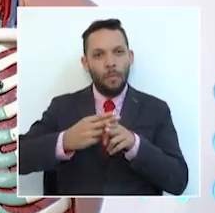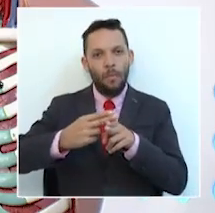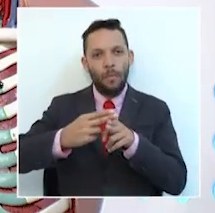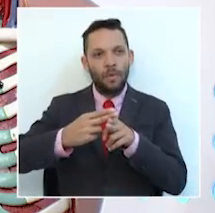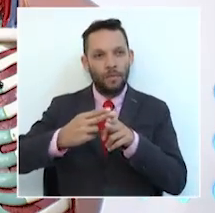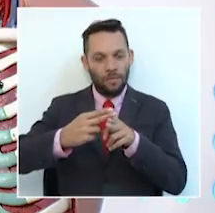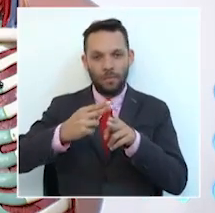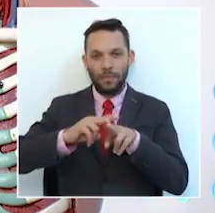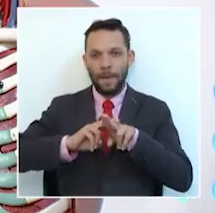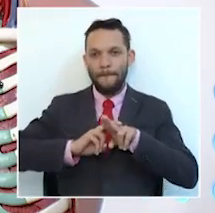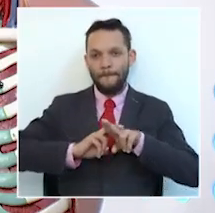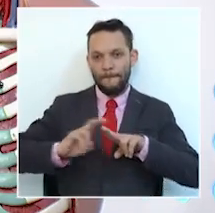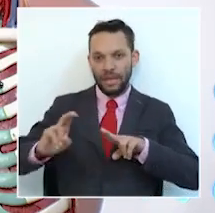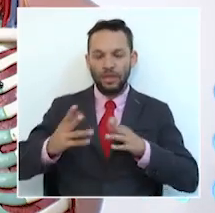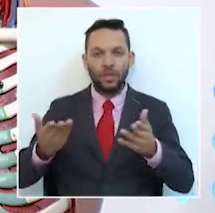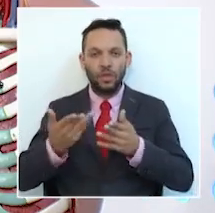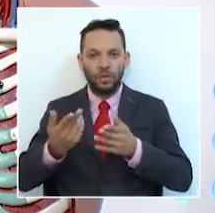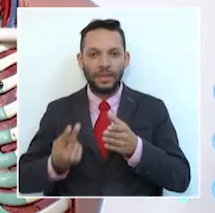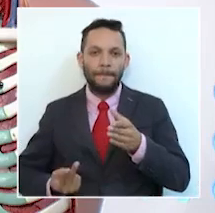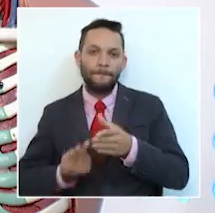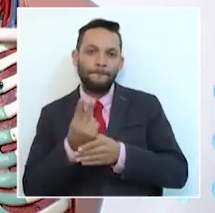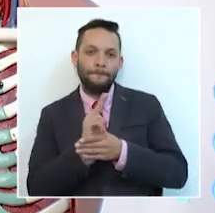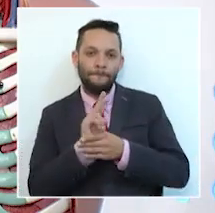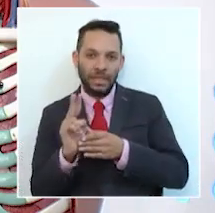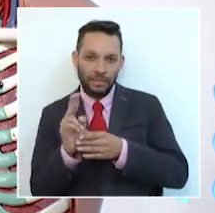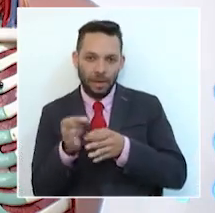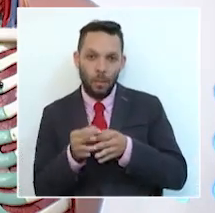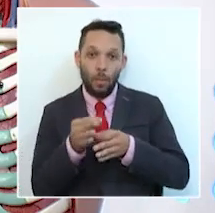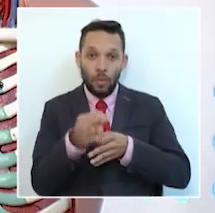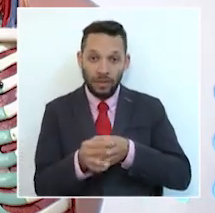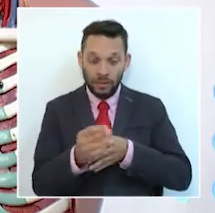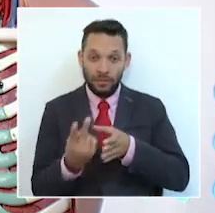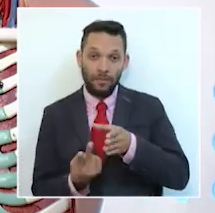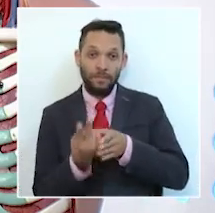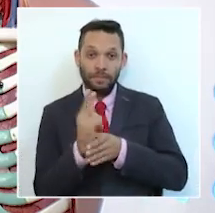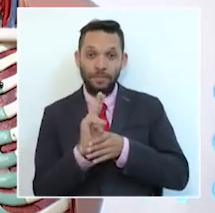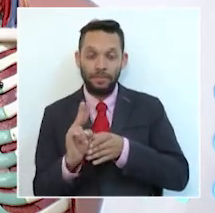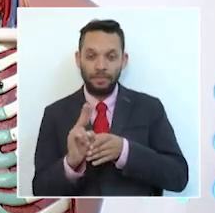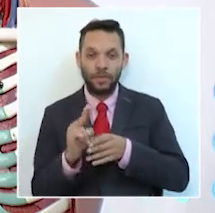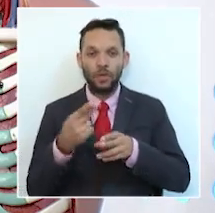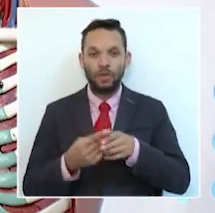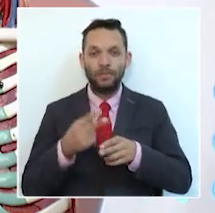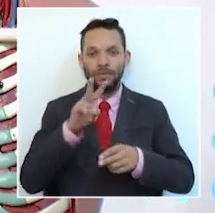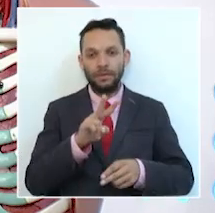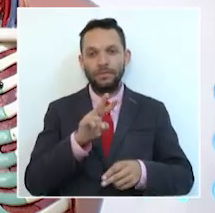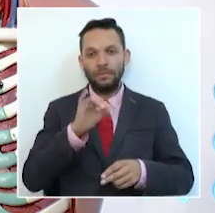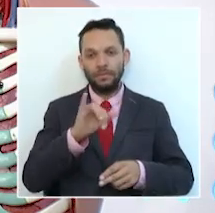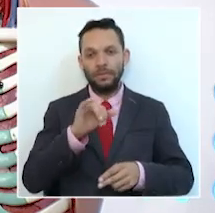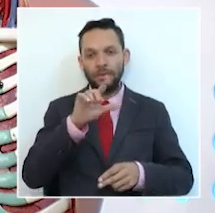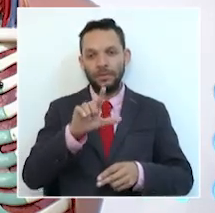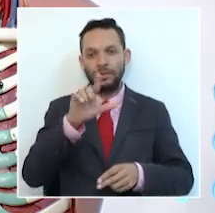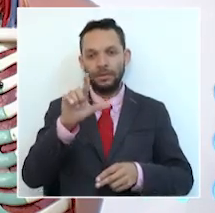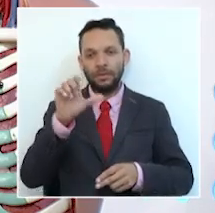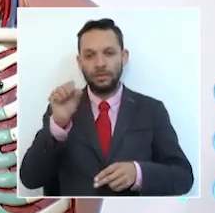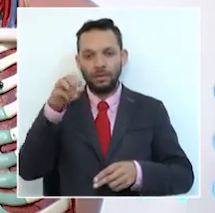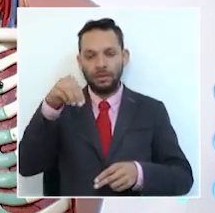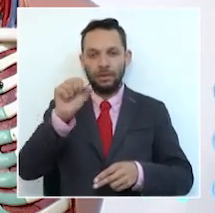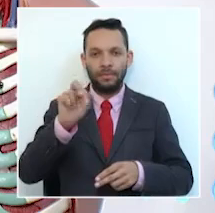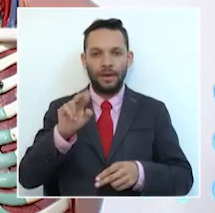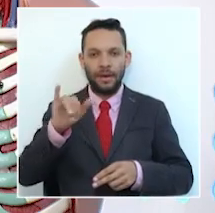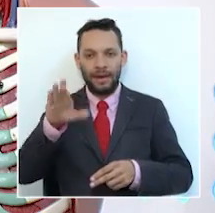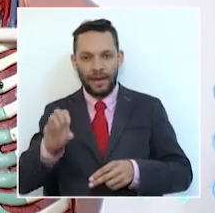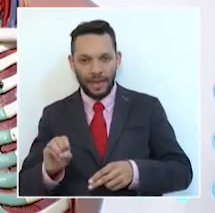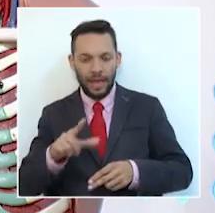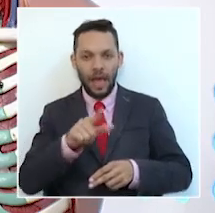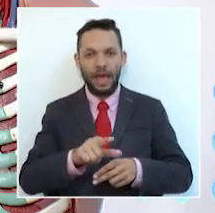en el sector de villa maría donde tenemos unos termales maravillosos una gran actividad académica es un